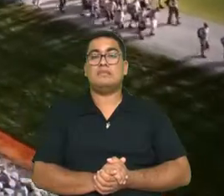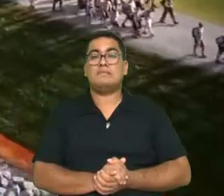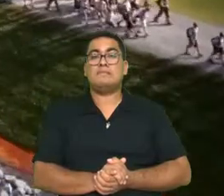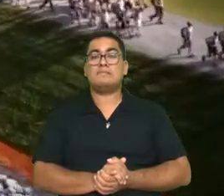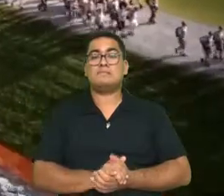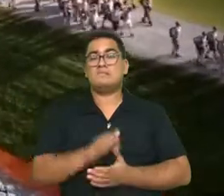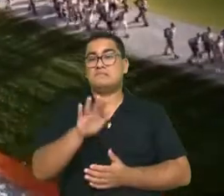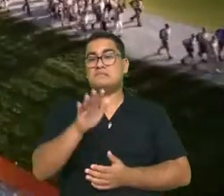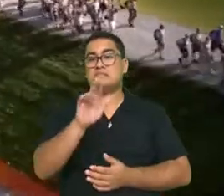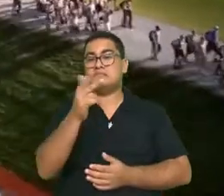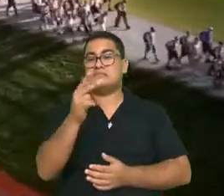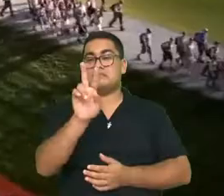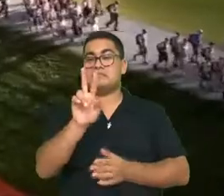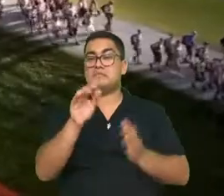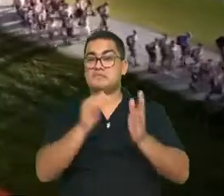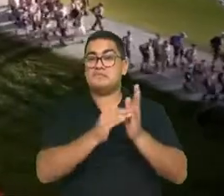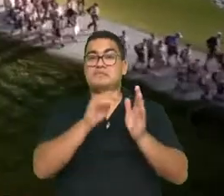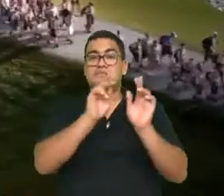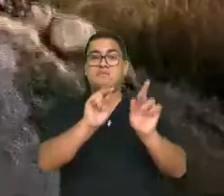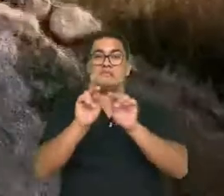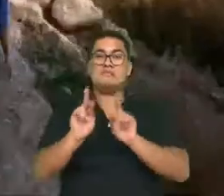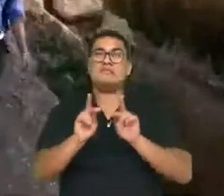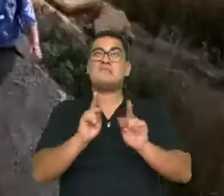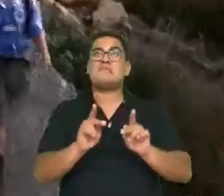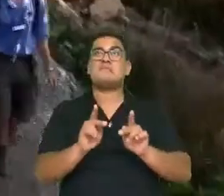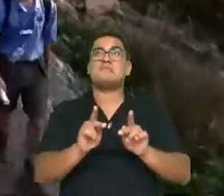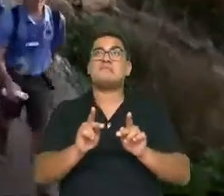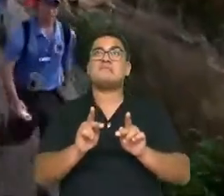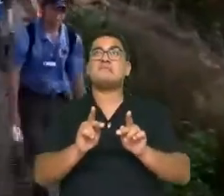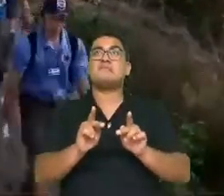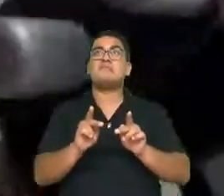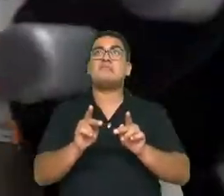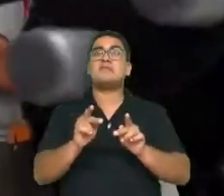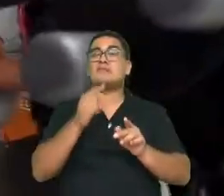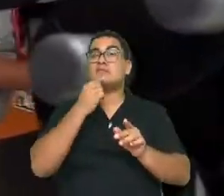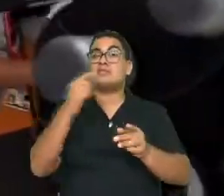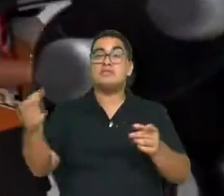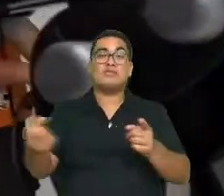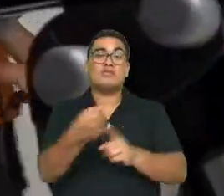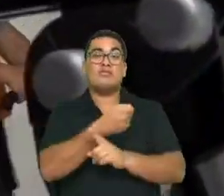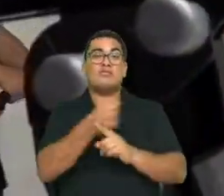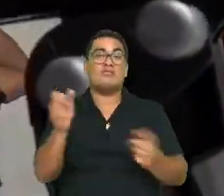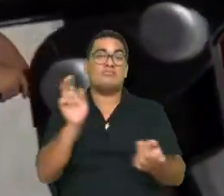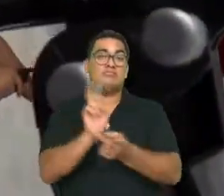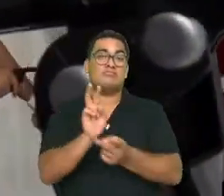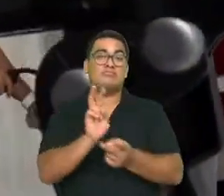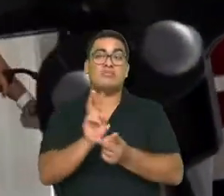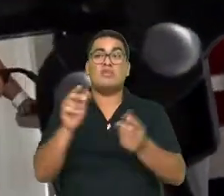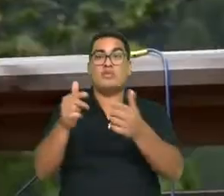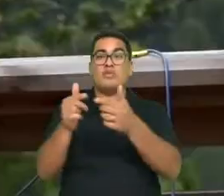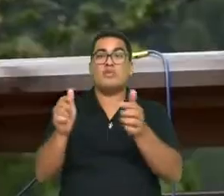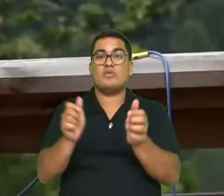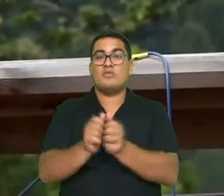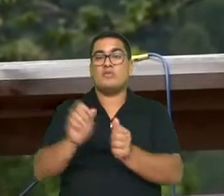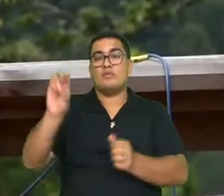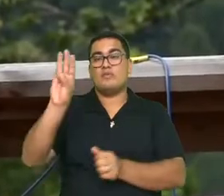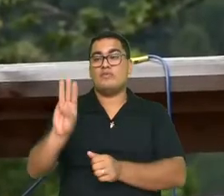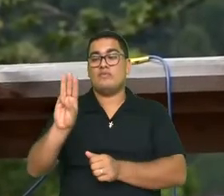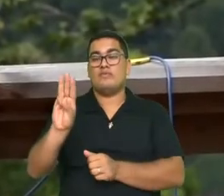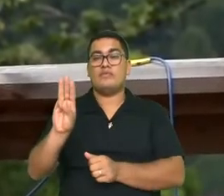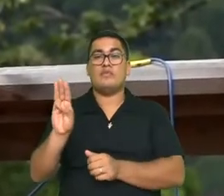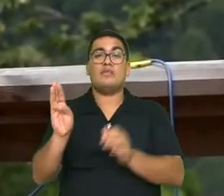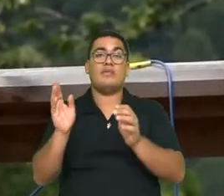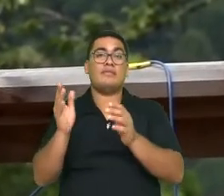Al menos 82.000 personas han presentado denuncias de abuso sexual contra el grupo de Boy Scouts of